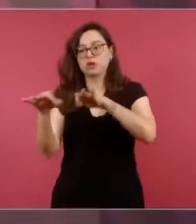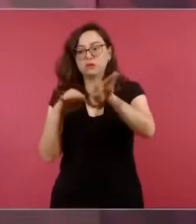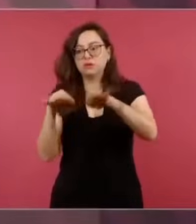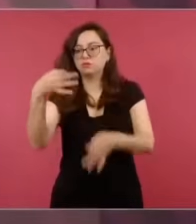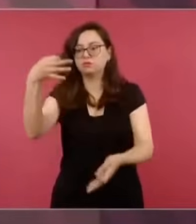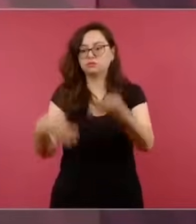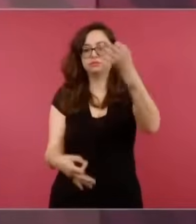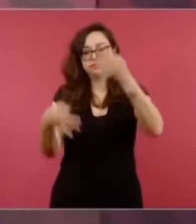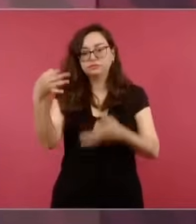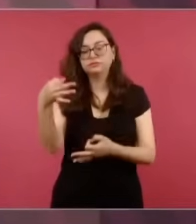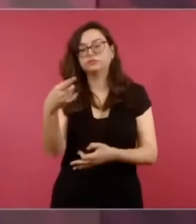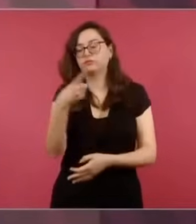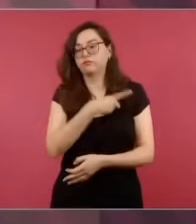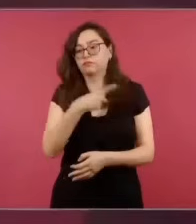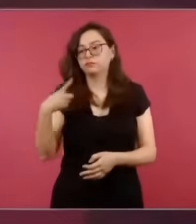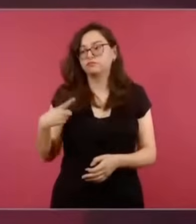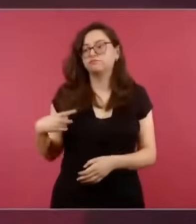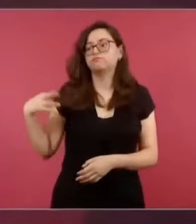expedita,